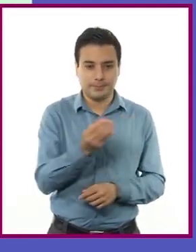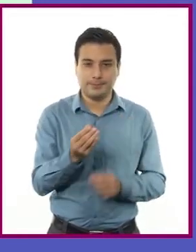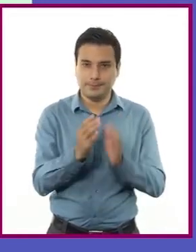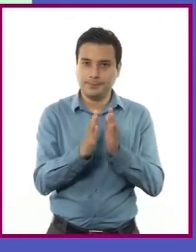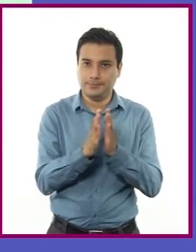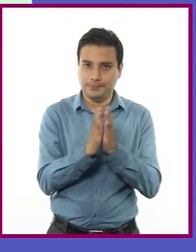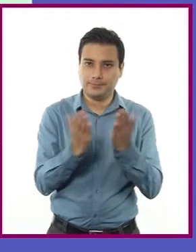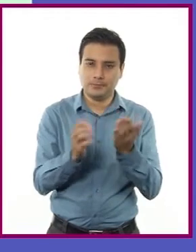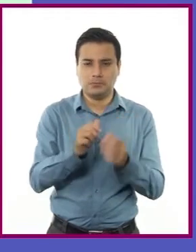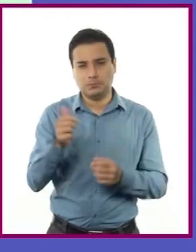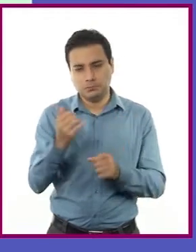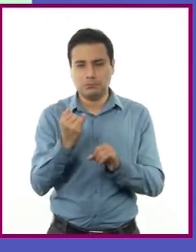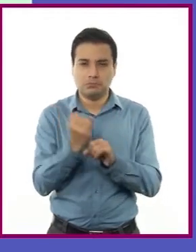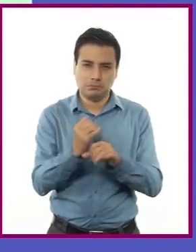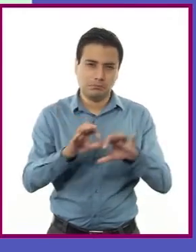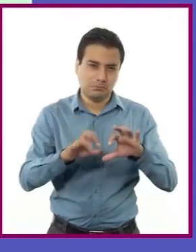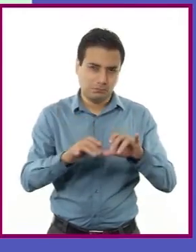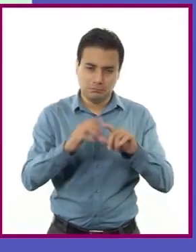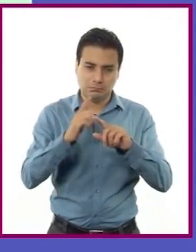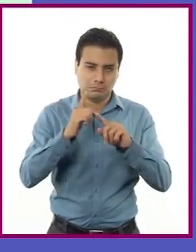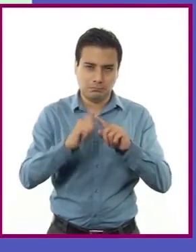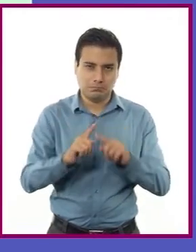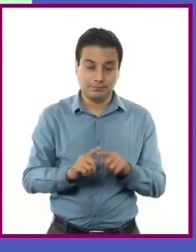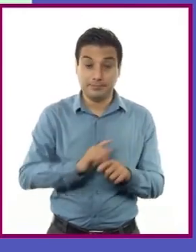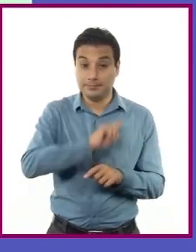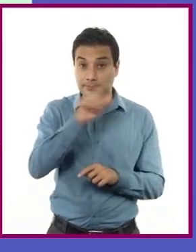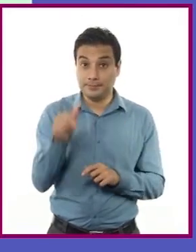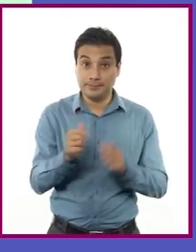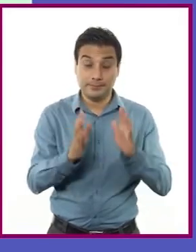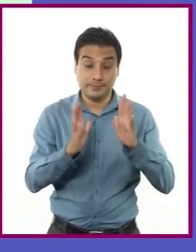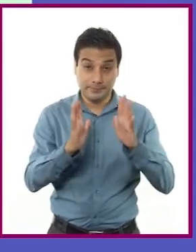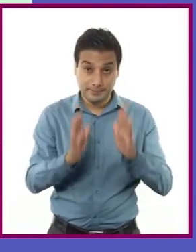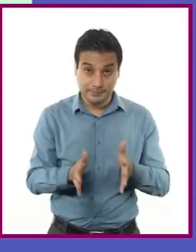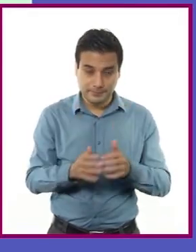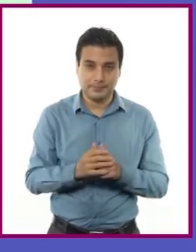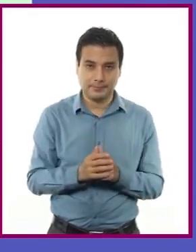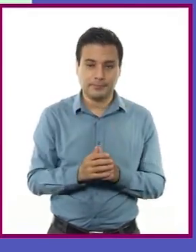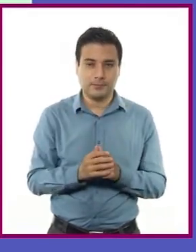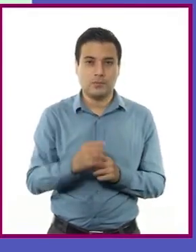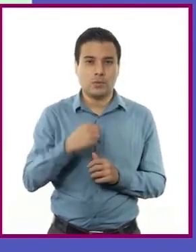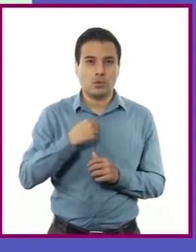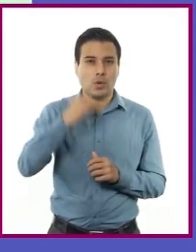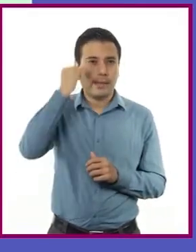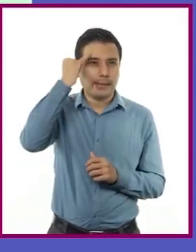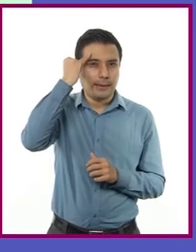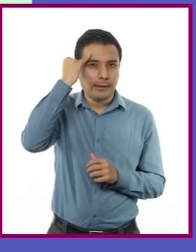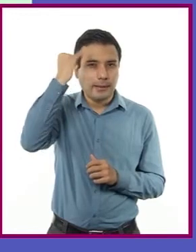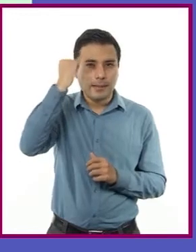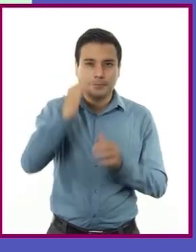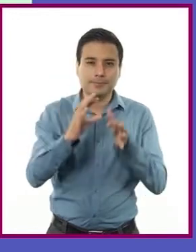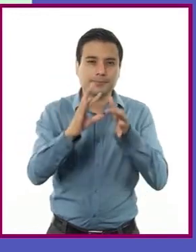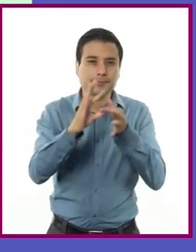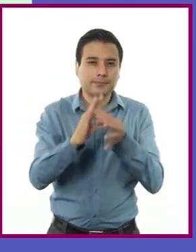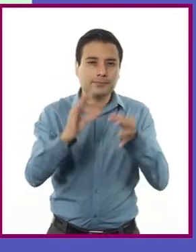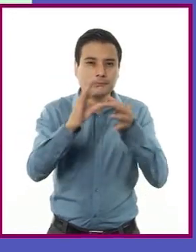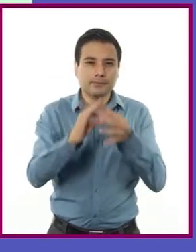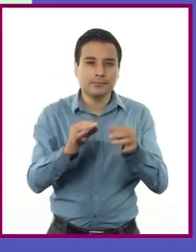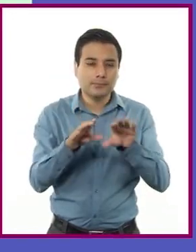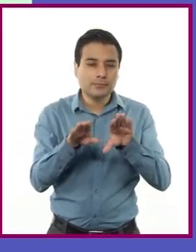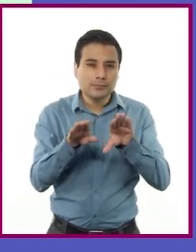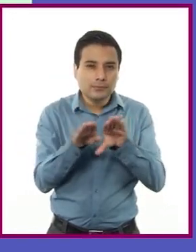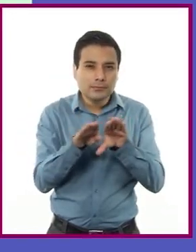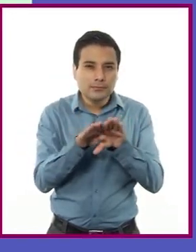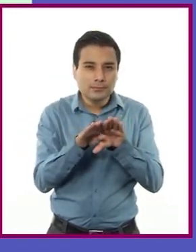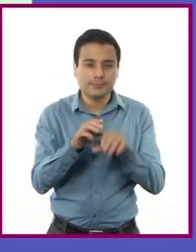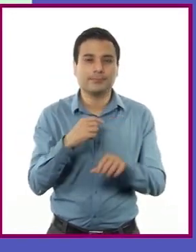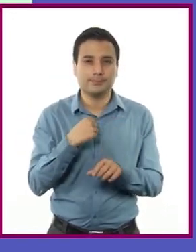de información. Después elaboraremos una nueva definición con toda la información recabada